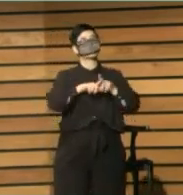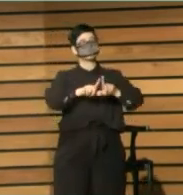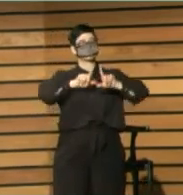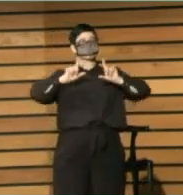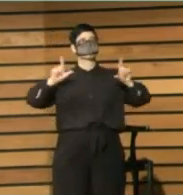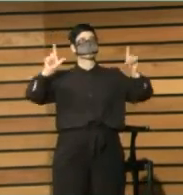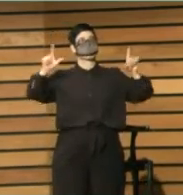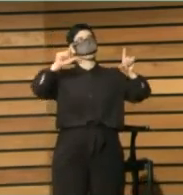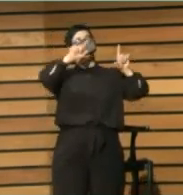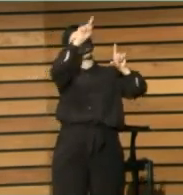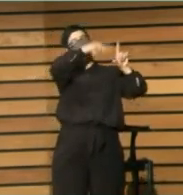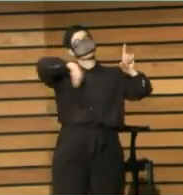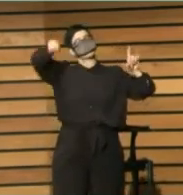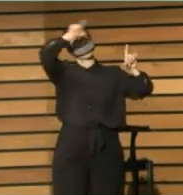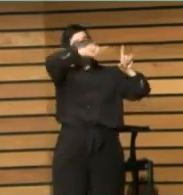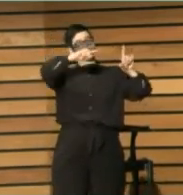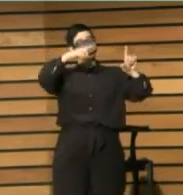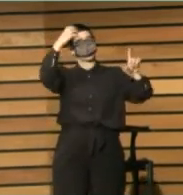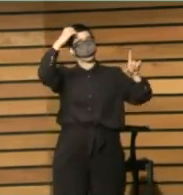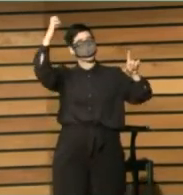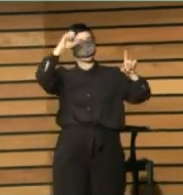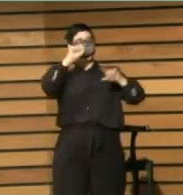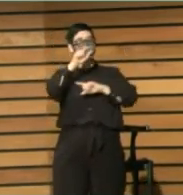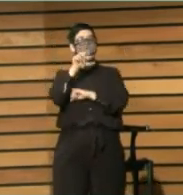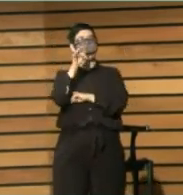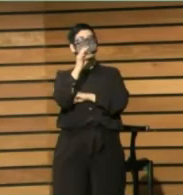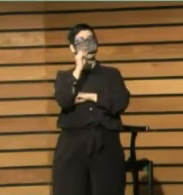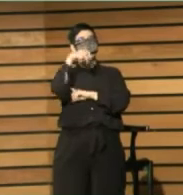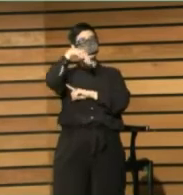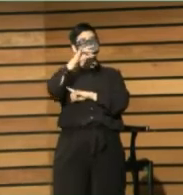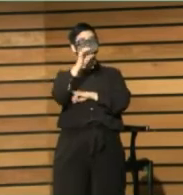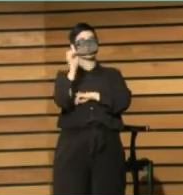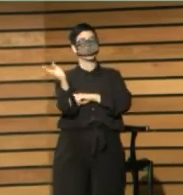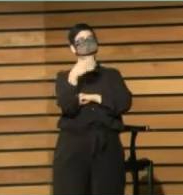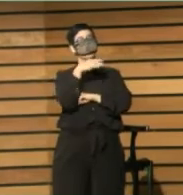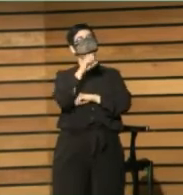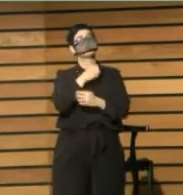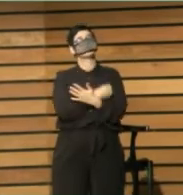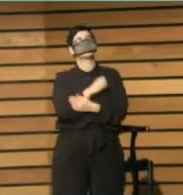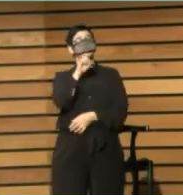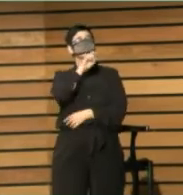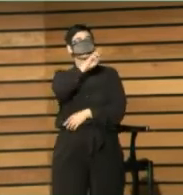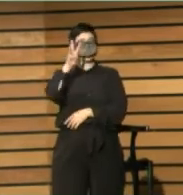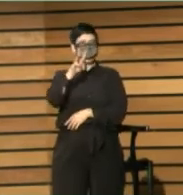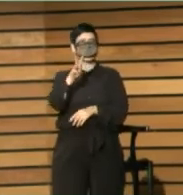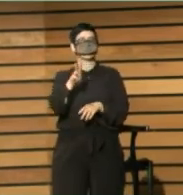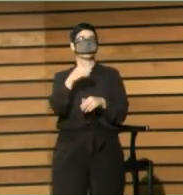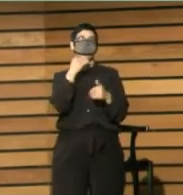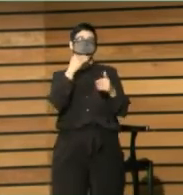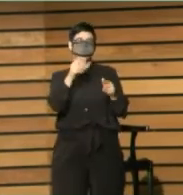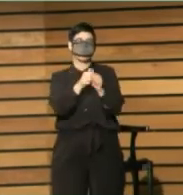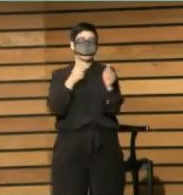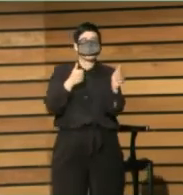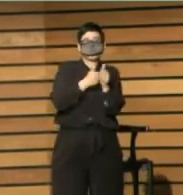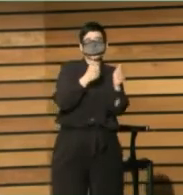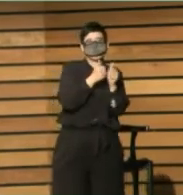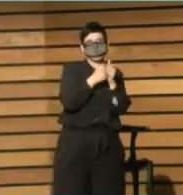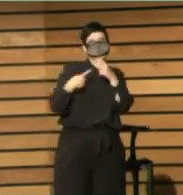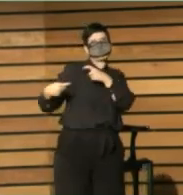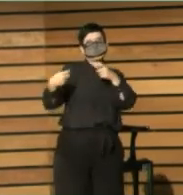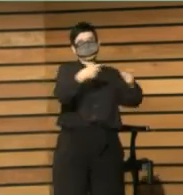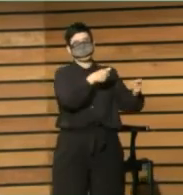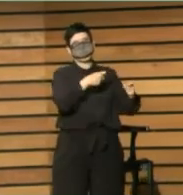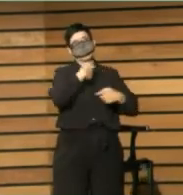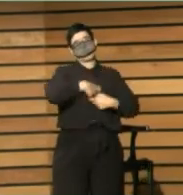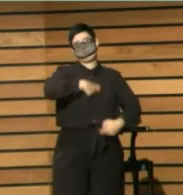Alfonso XIII, gracias a cuya presencia se salvó de las persecuciones que siguieron a la guerra civil, cuyos ganadores